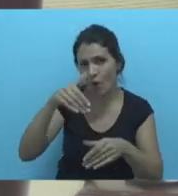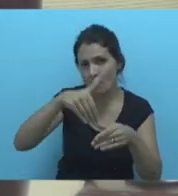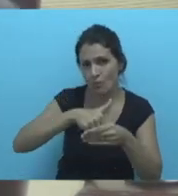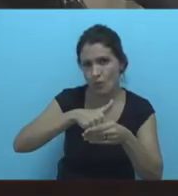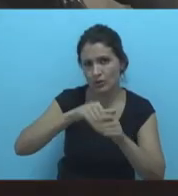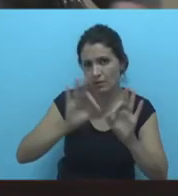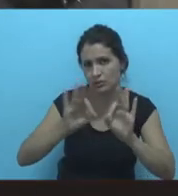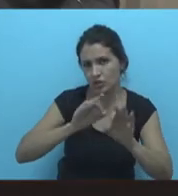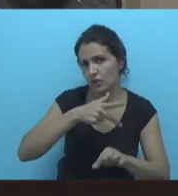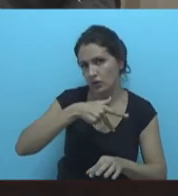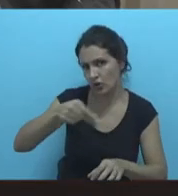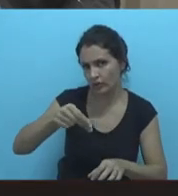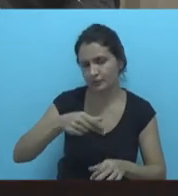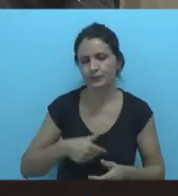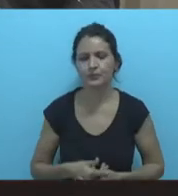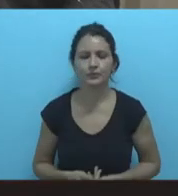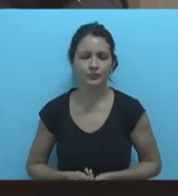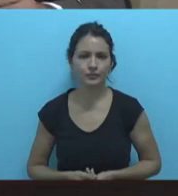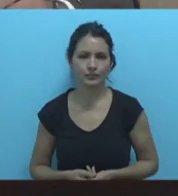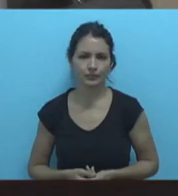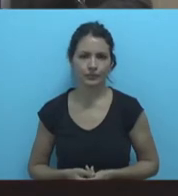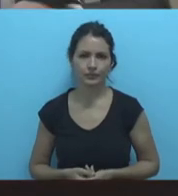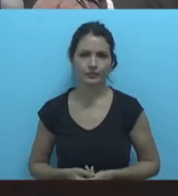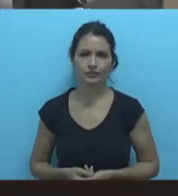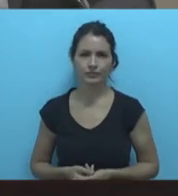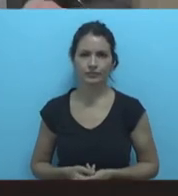De acuerdo, gracias, diputado.